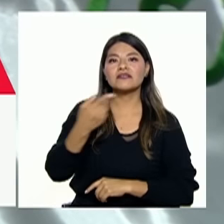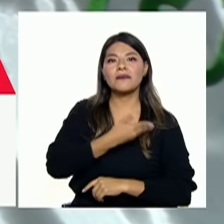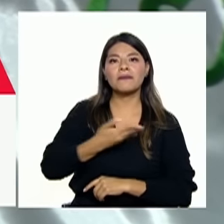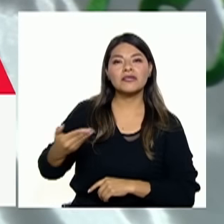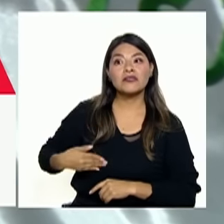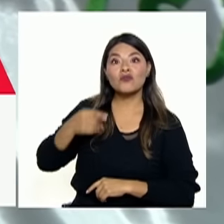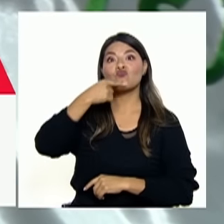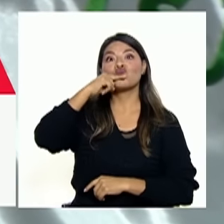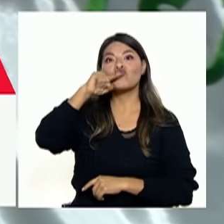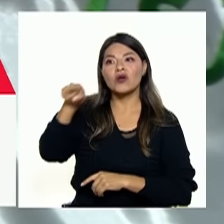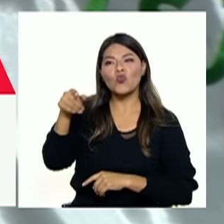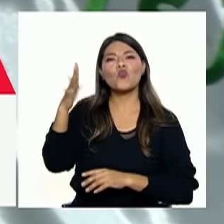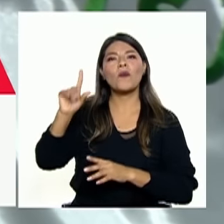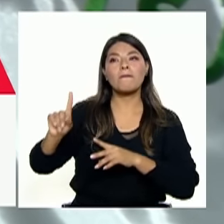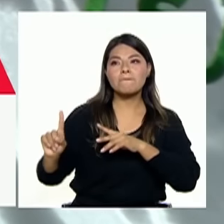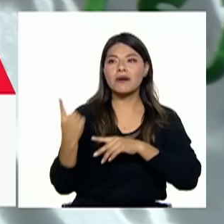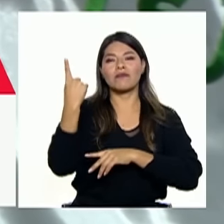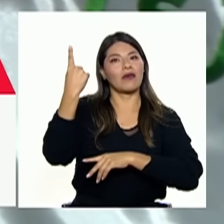años.